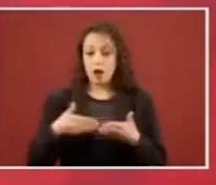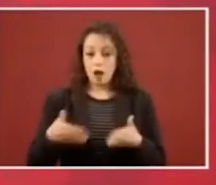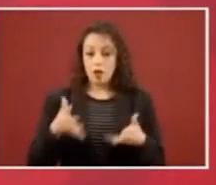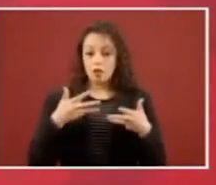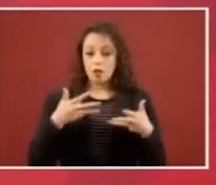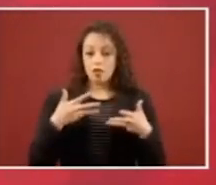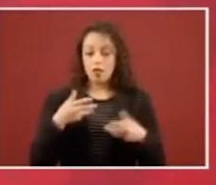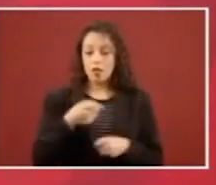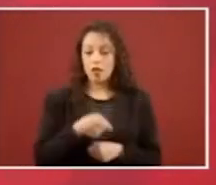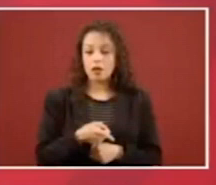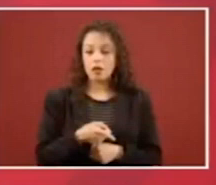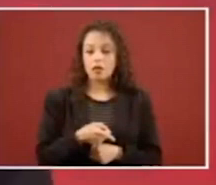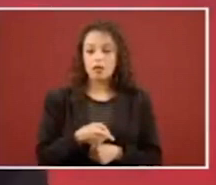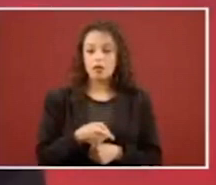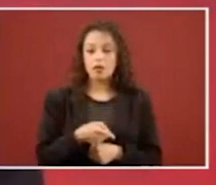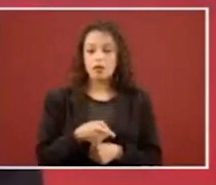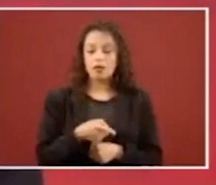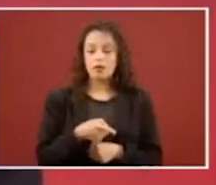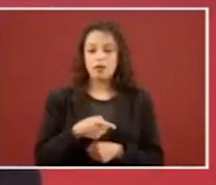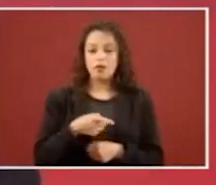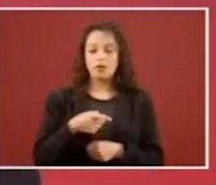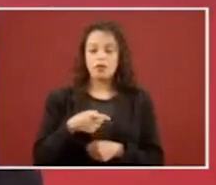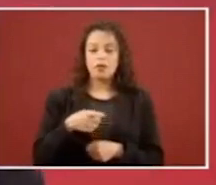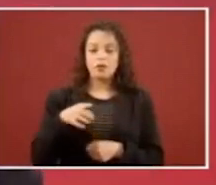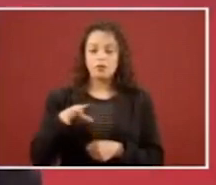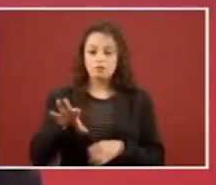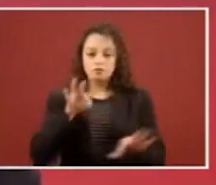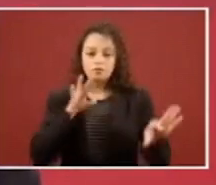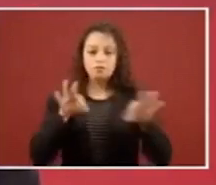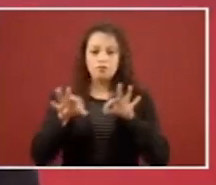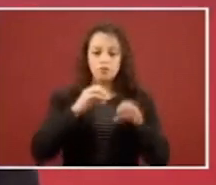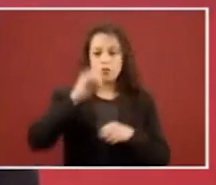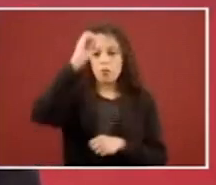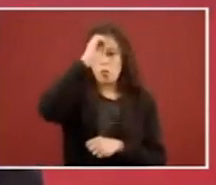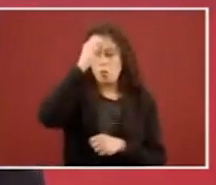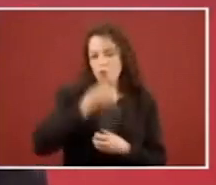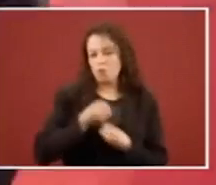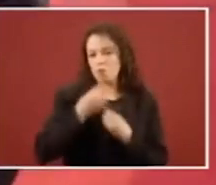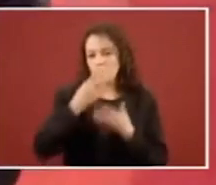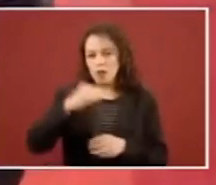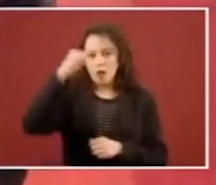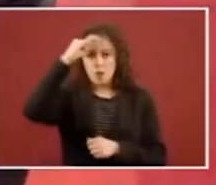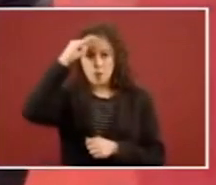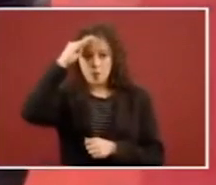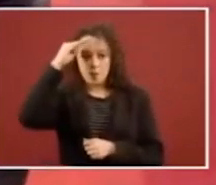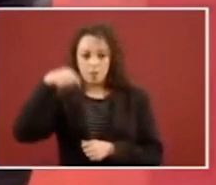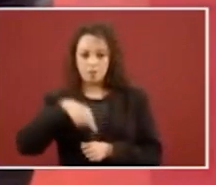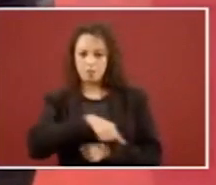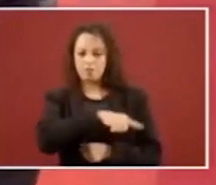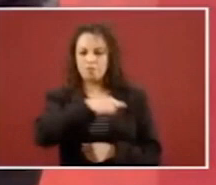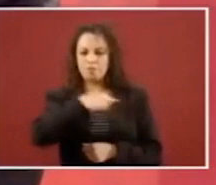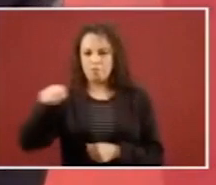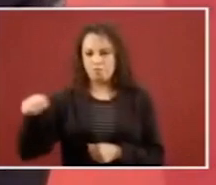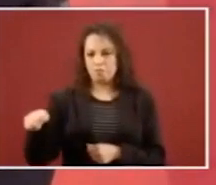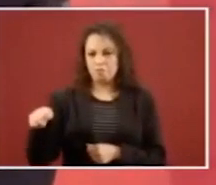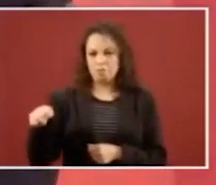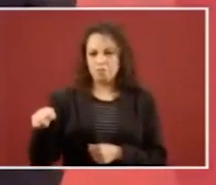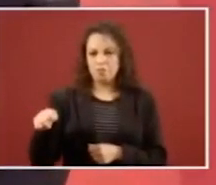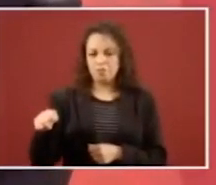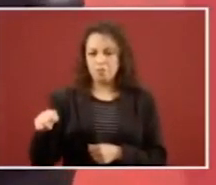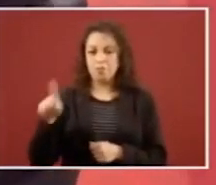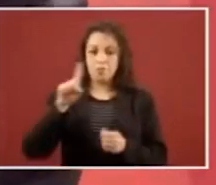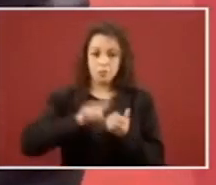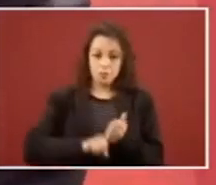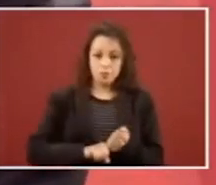recogiendo los sentimientos y opiniones para tener